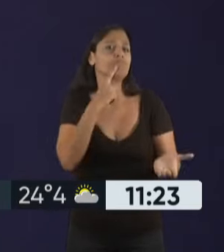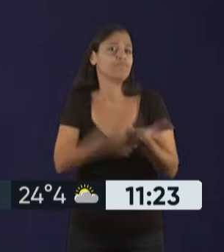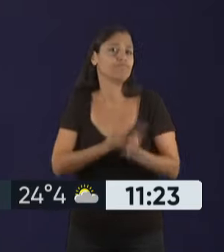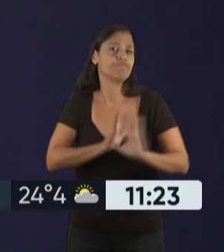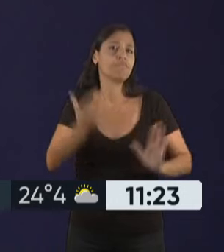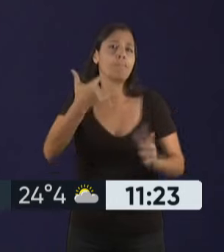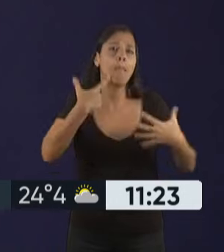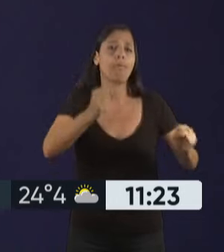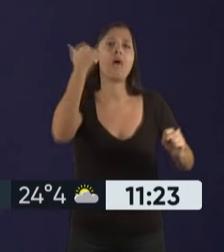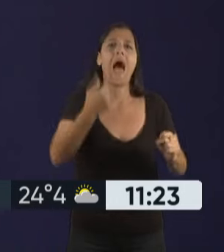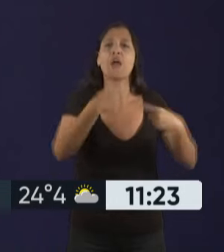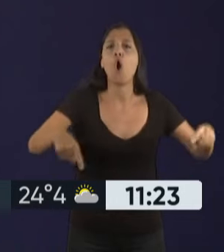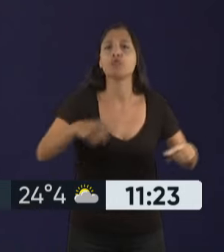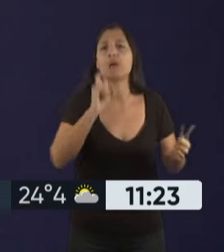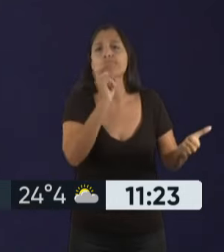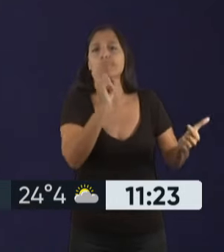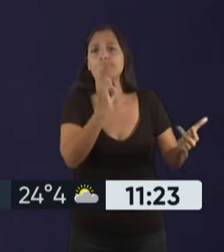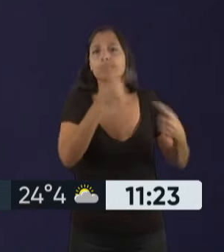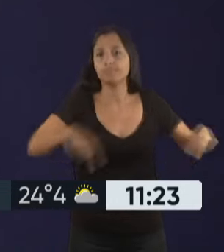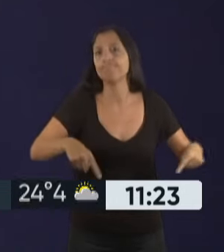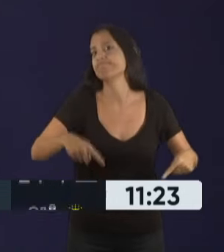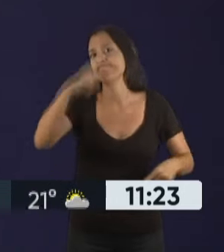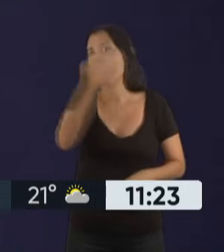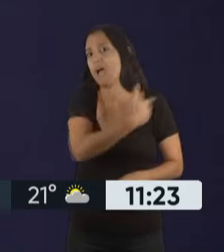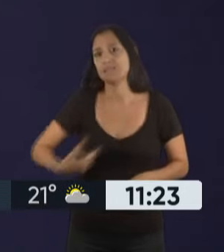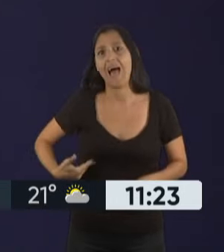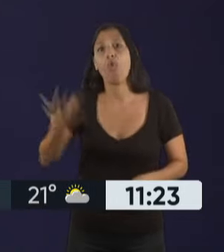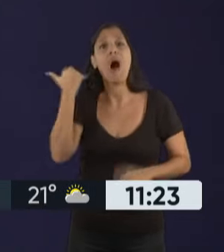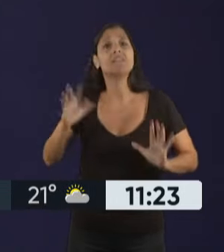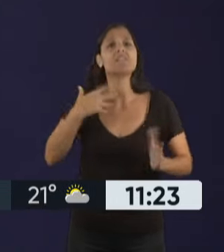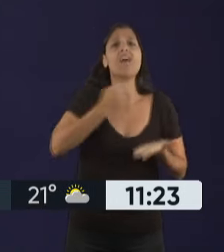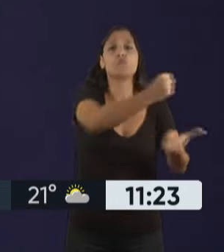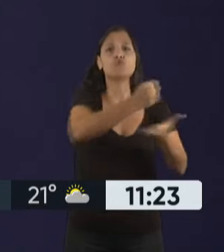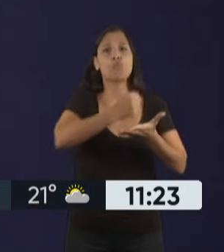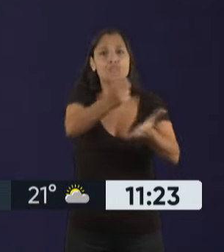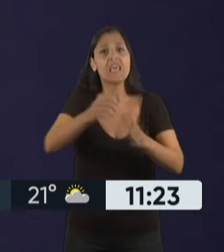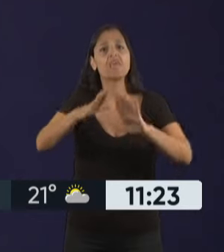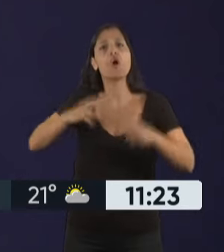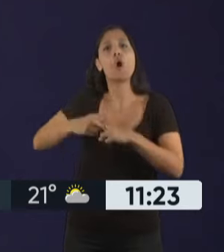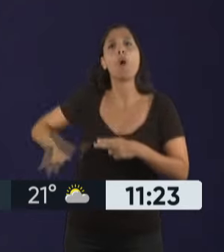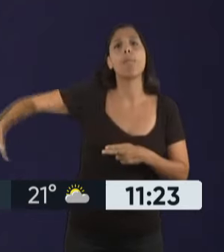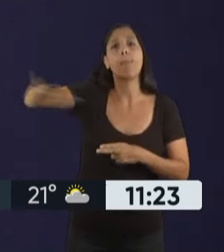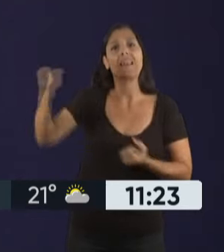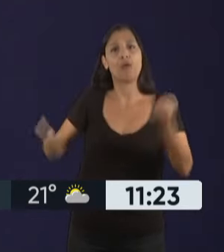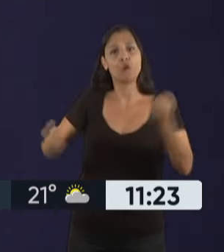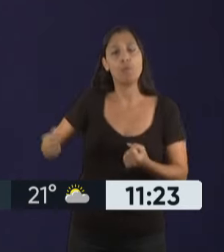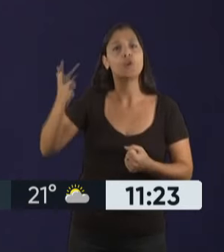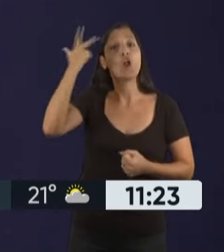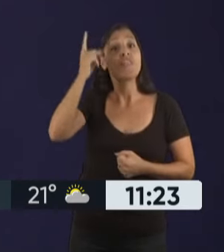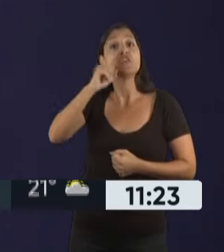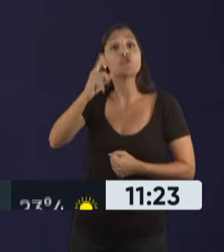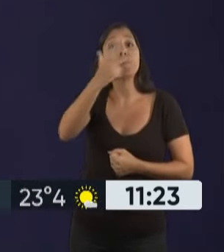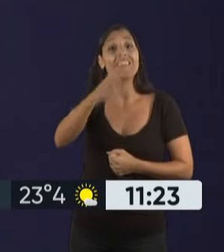graves irregularidades el estado nacional repartía subsidios para un parque automotor de 18300